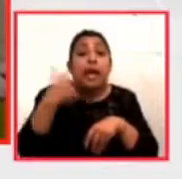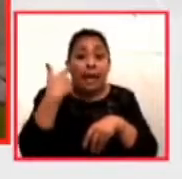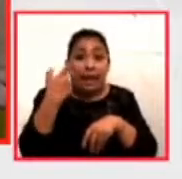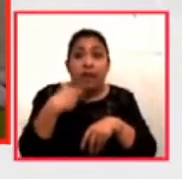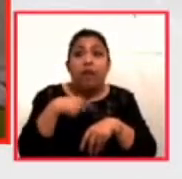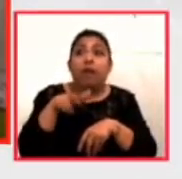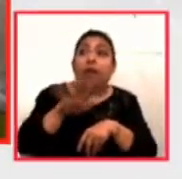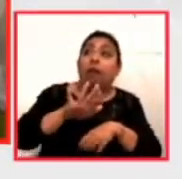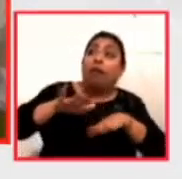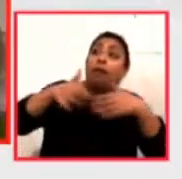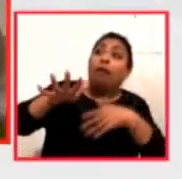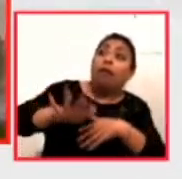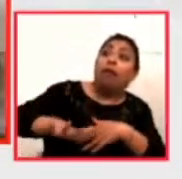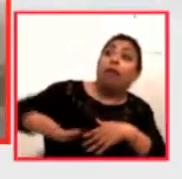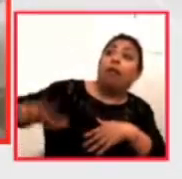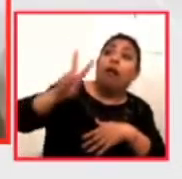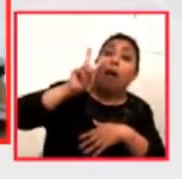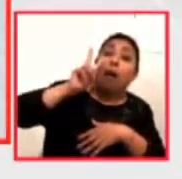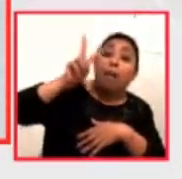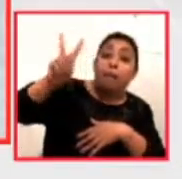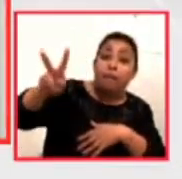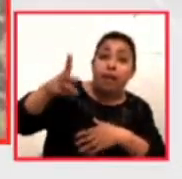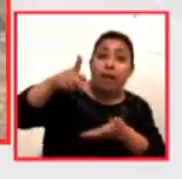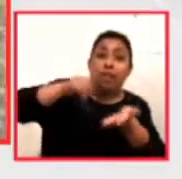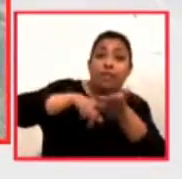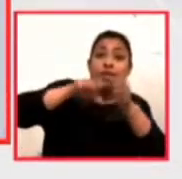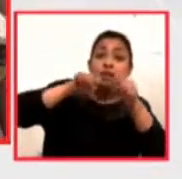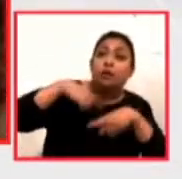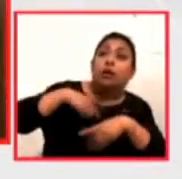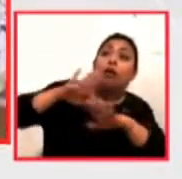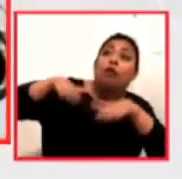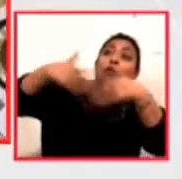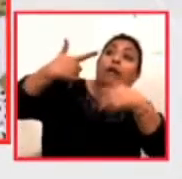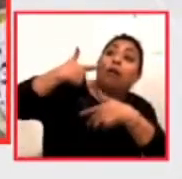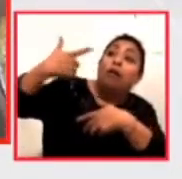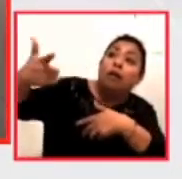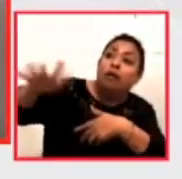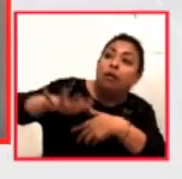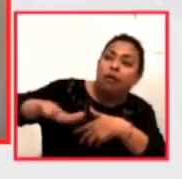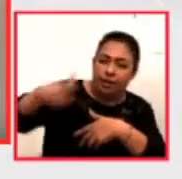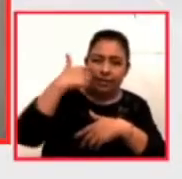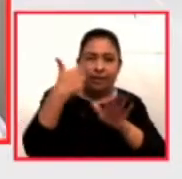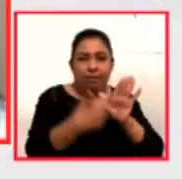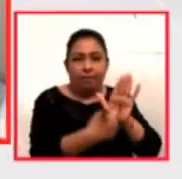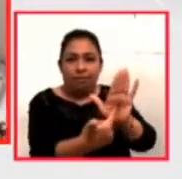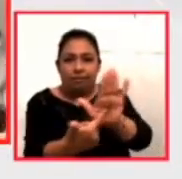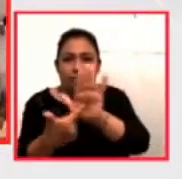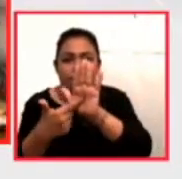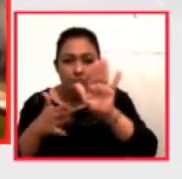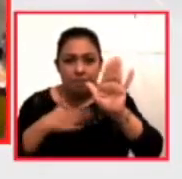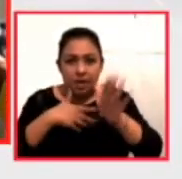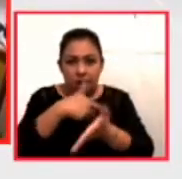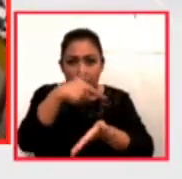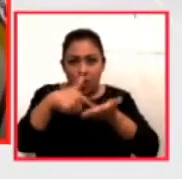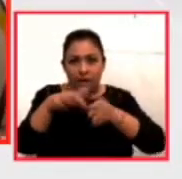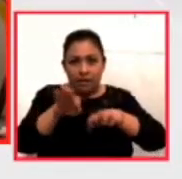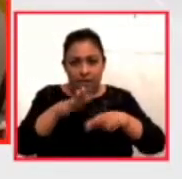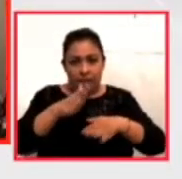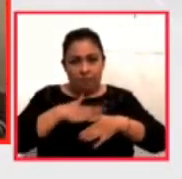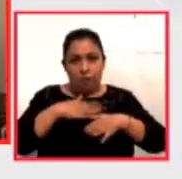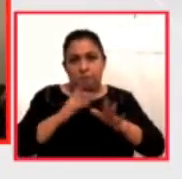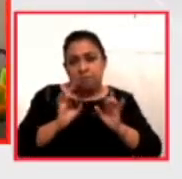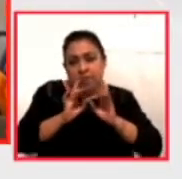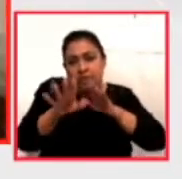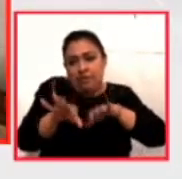desde el estudio y bueno, un poco la idea es enseñarles el espacio desde donde hago y suceden las